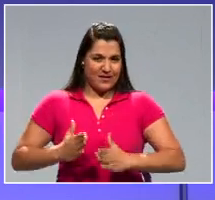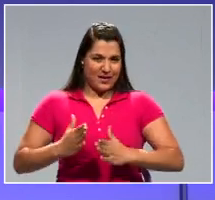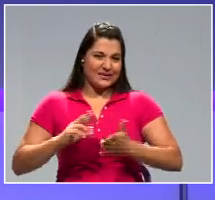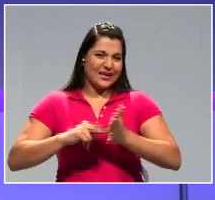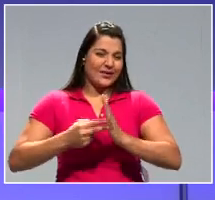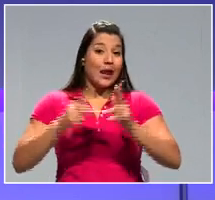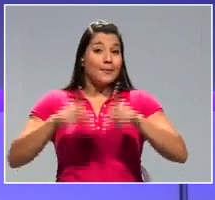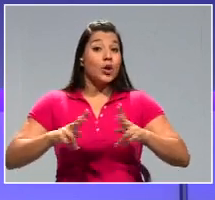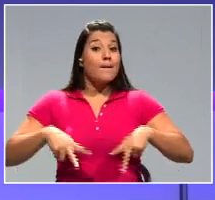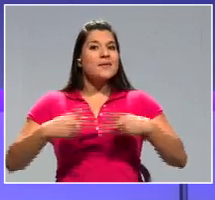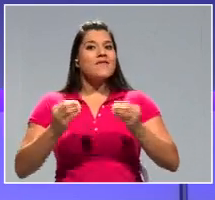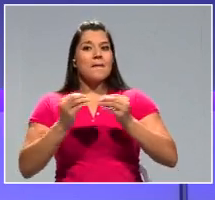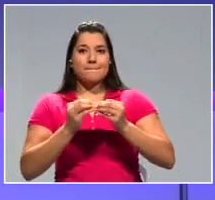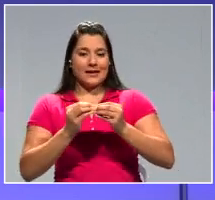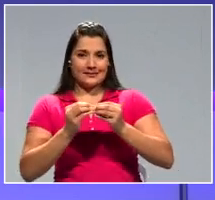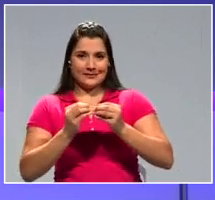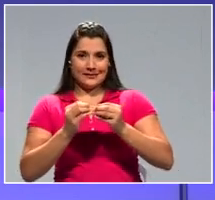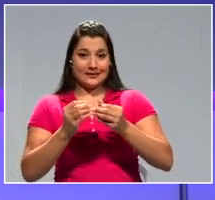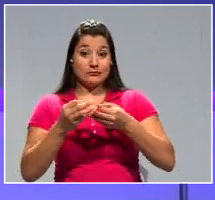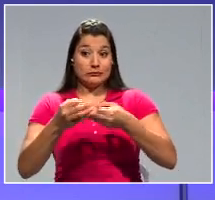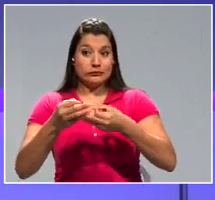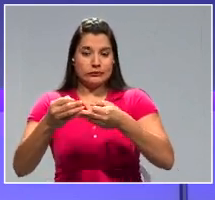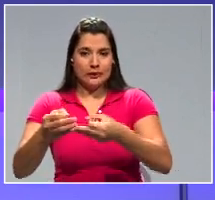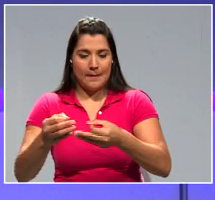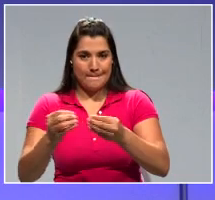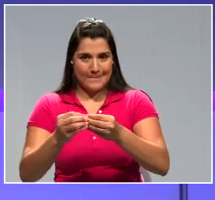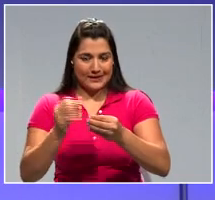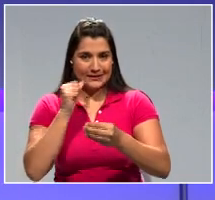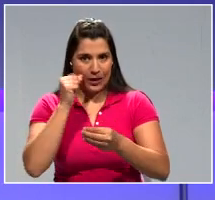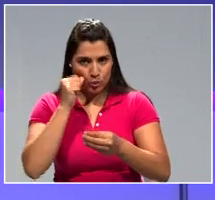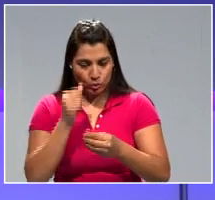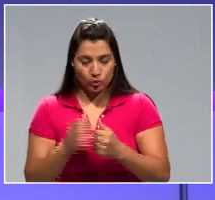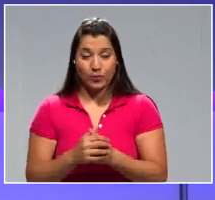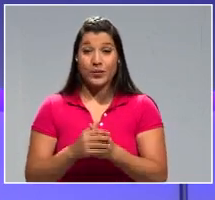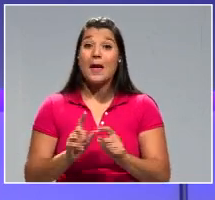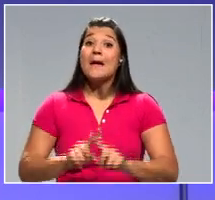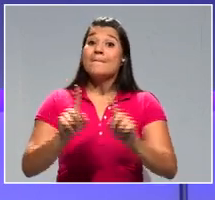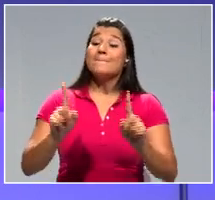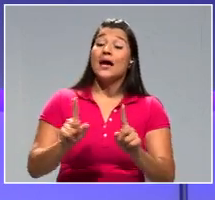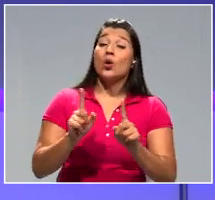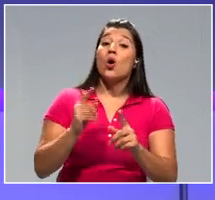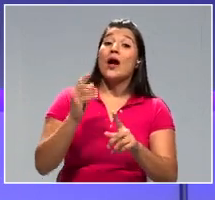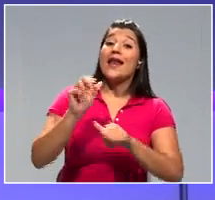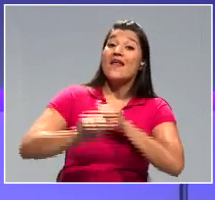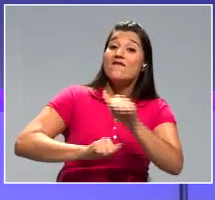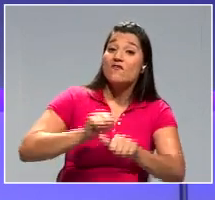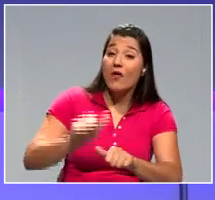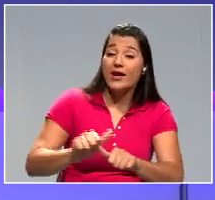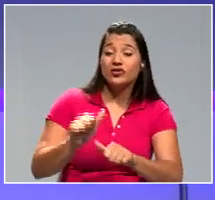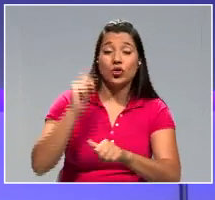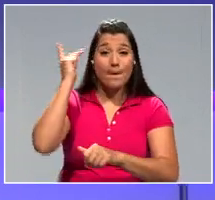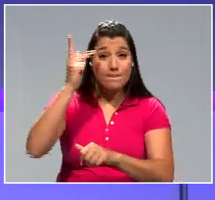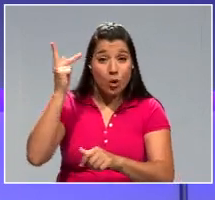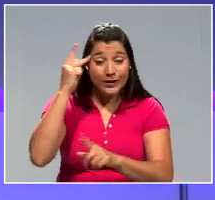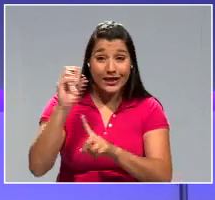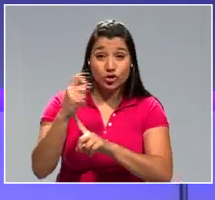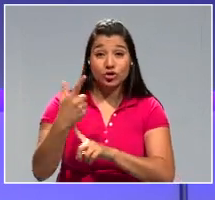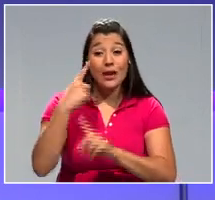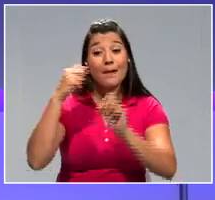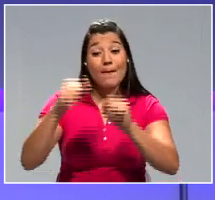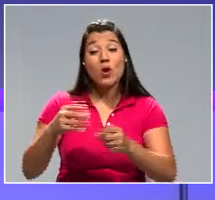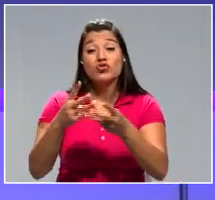condiciones. Pero cada vez el esfuerzo que tiene que hacer esa política social para compensar los problemas que tenemos en